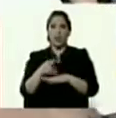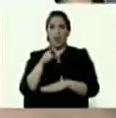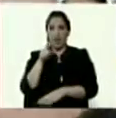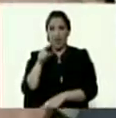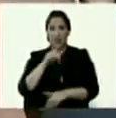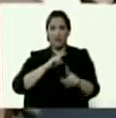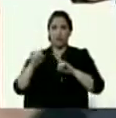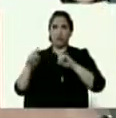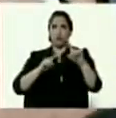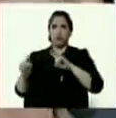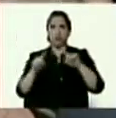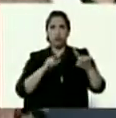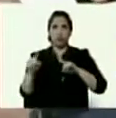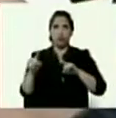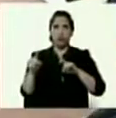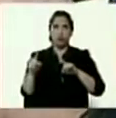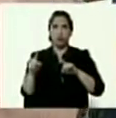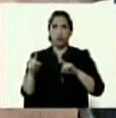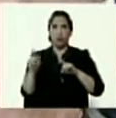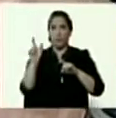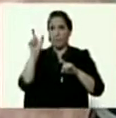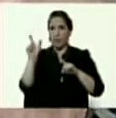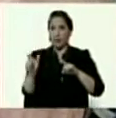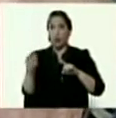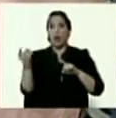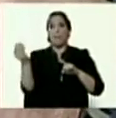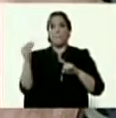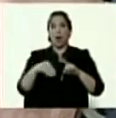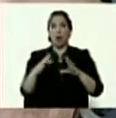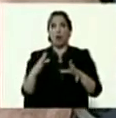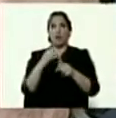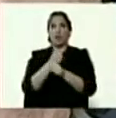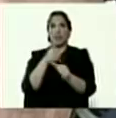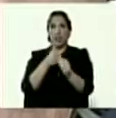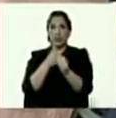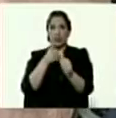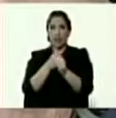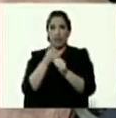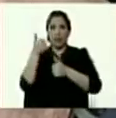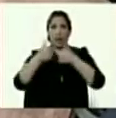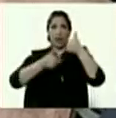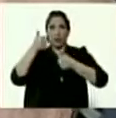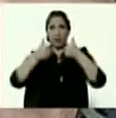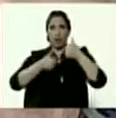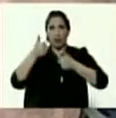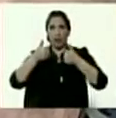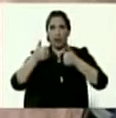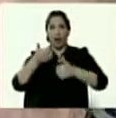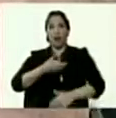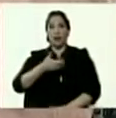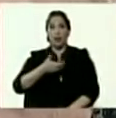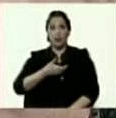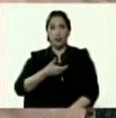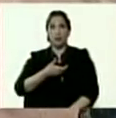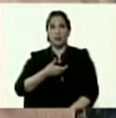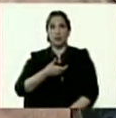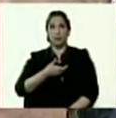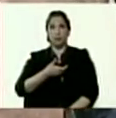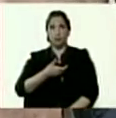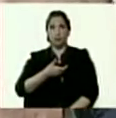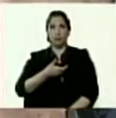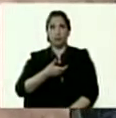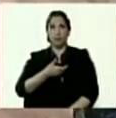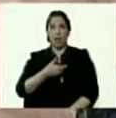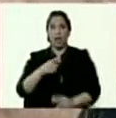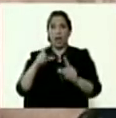a su persona de más confianza, su asistente, que fue candidata a alcaldesa por el Partido Acción Democrática